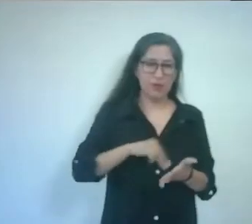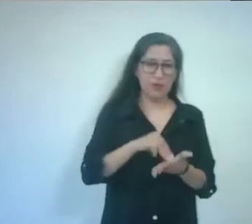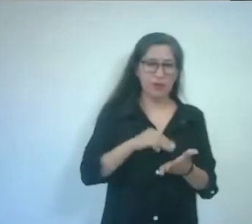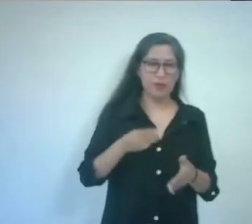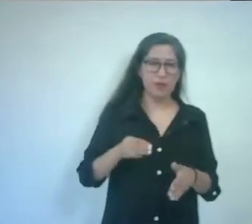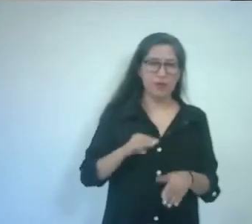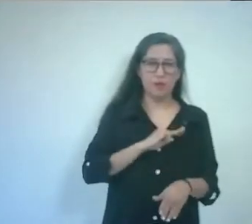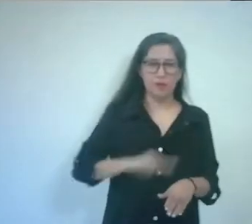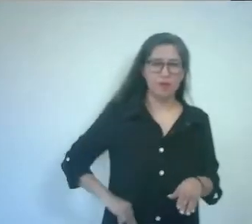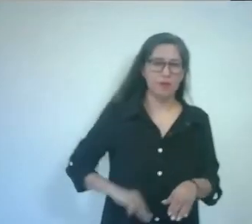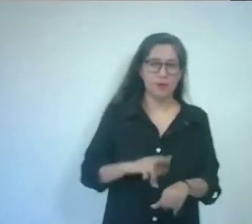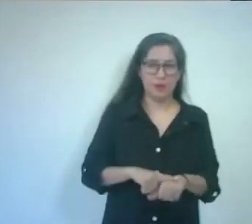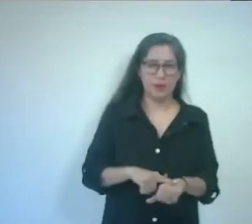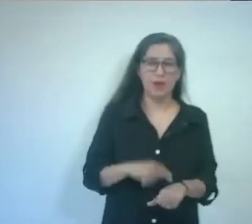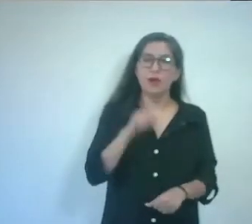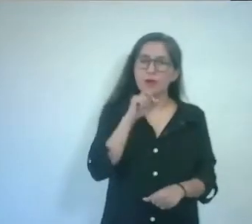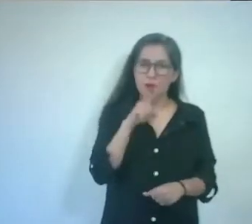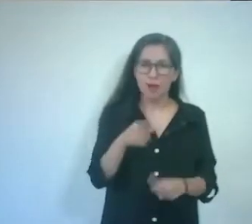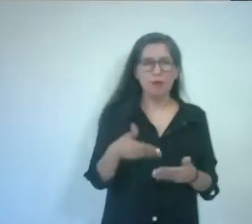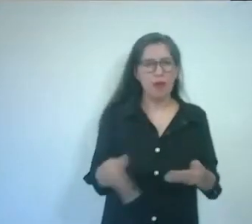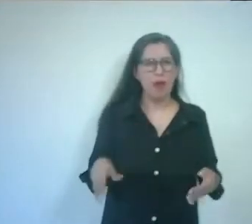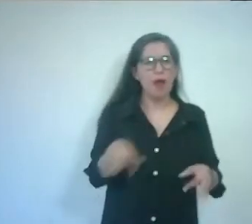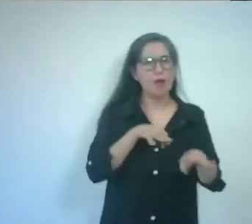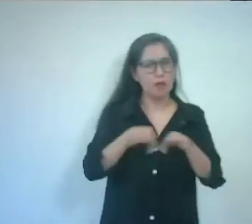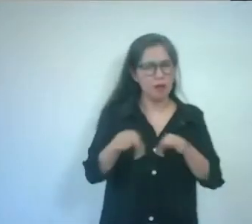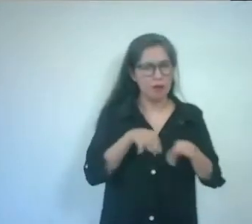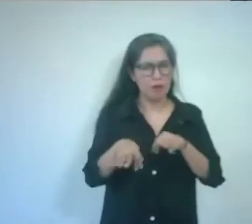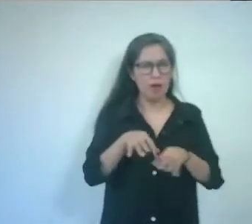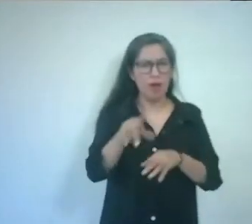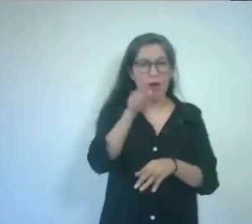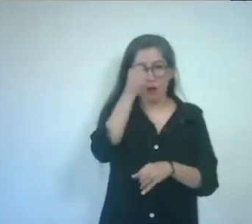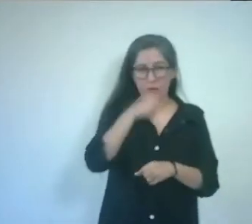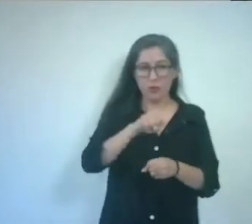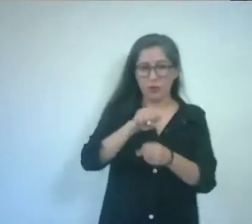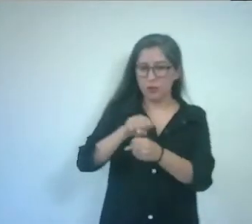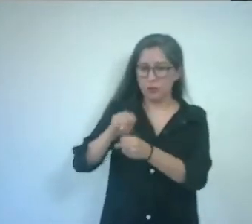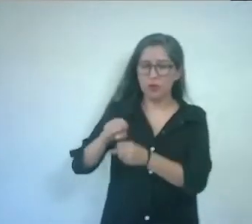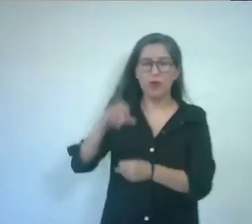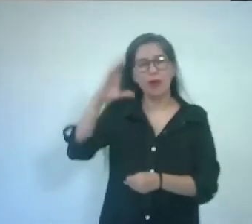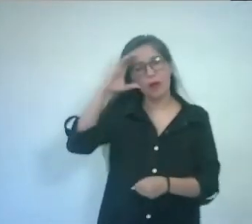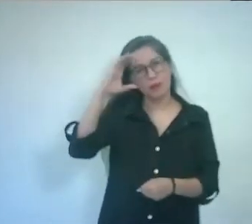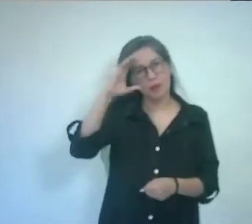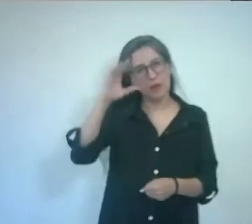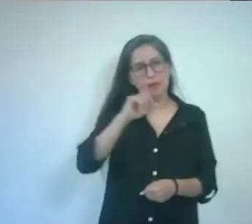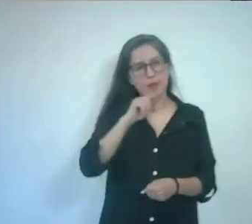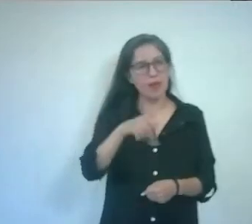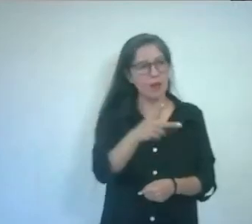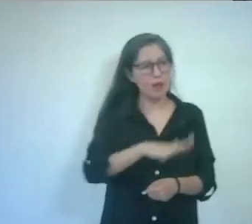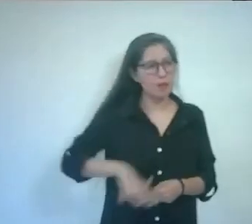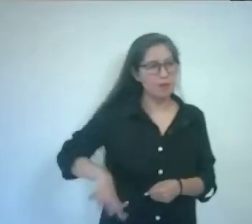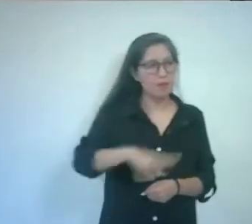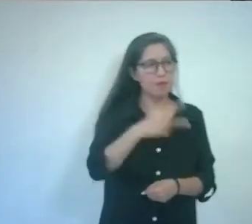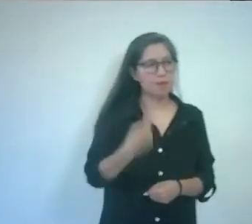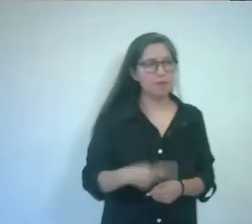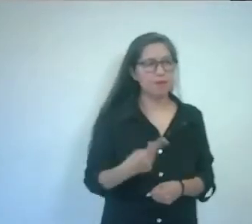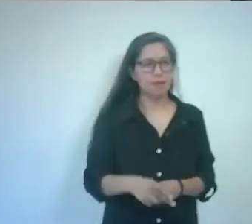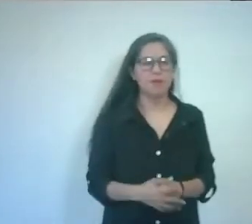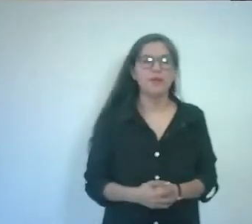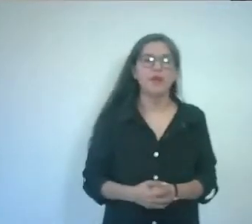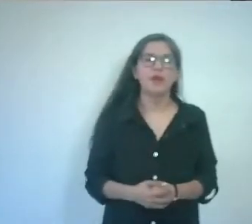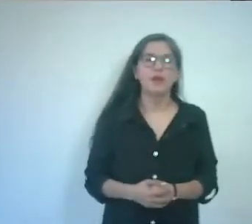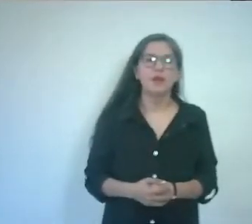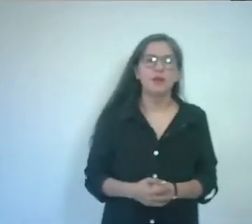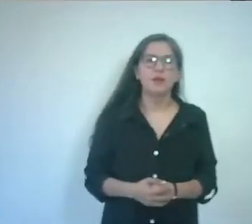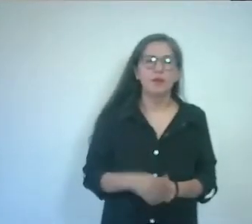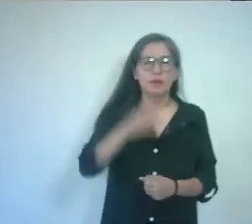También a quienes se encuentran laborando como supervisores, supervisoras, capacitadores, capacitadores en lo local, a quienes van